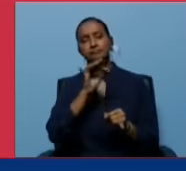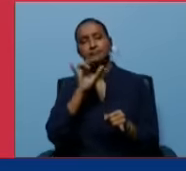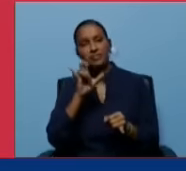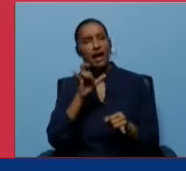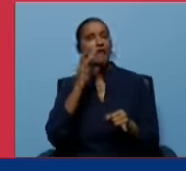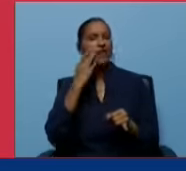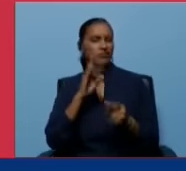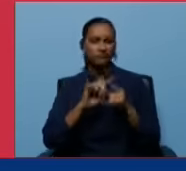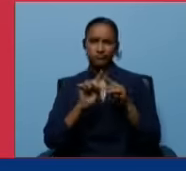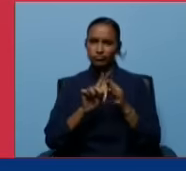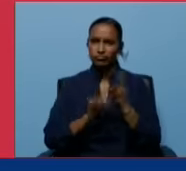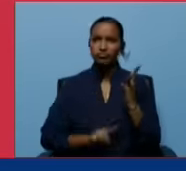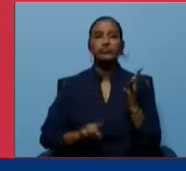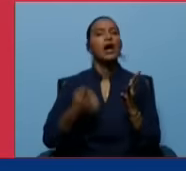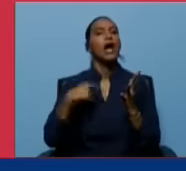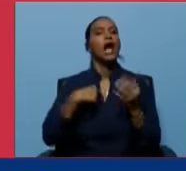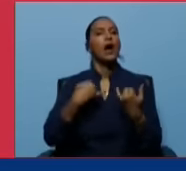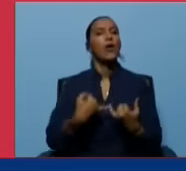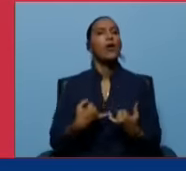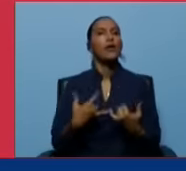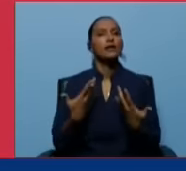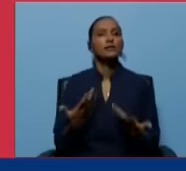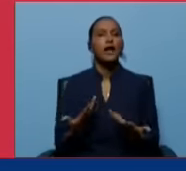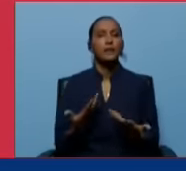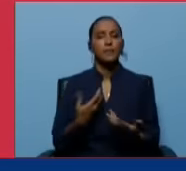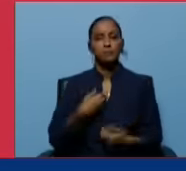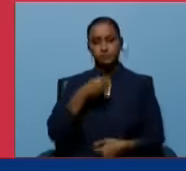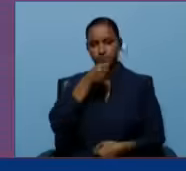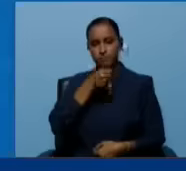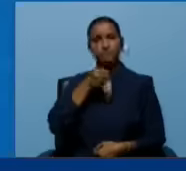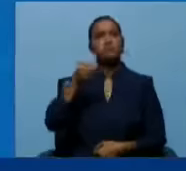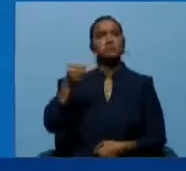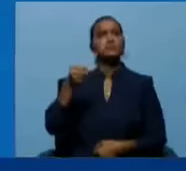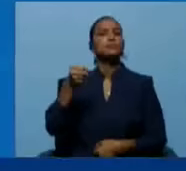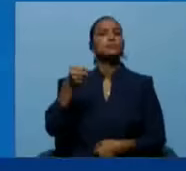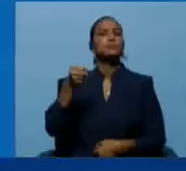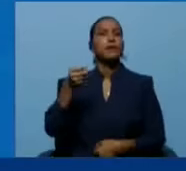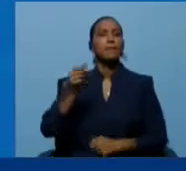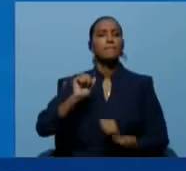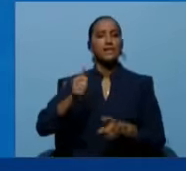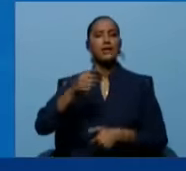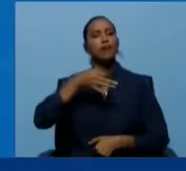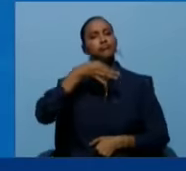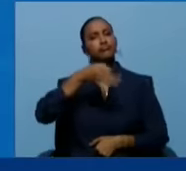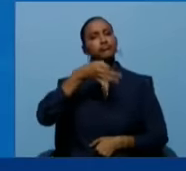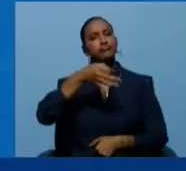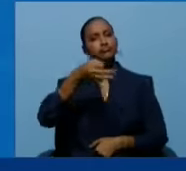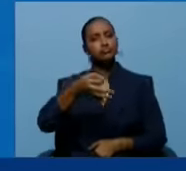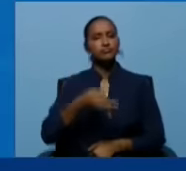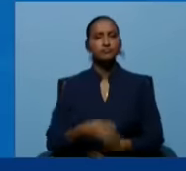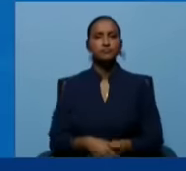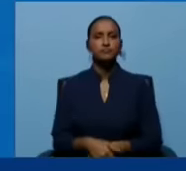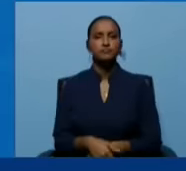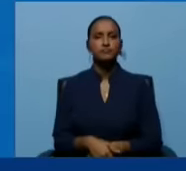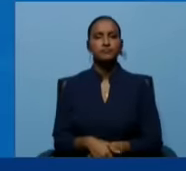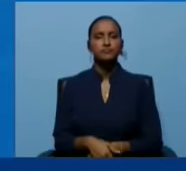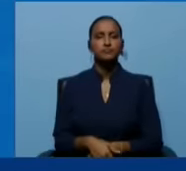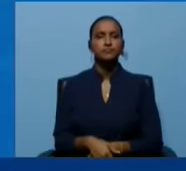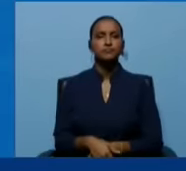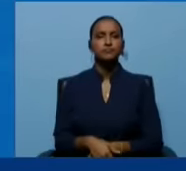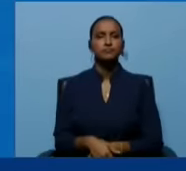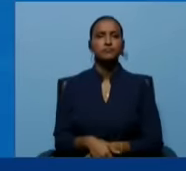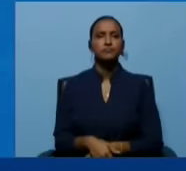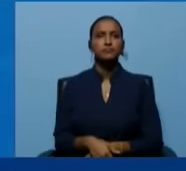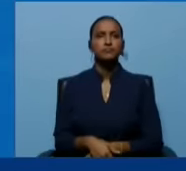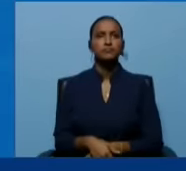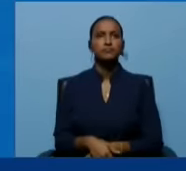a darle la palabra a los compañeros y compañeras de